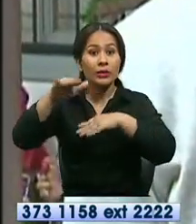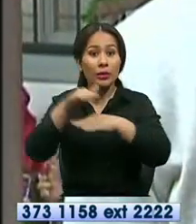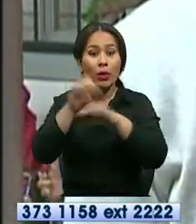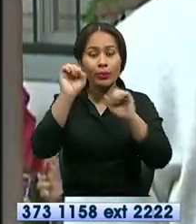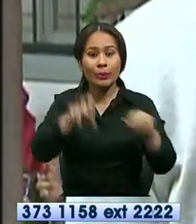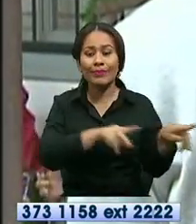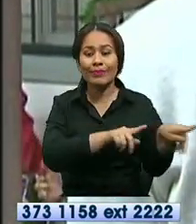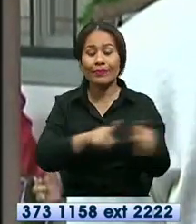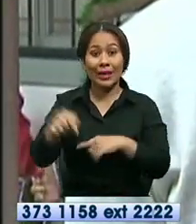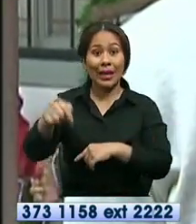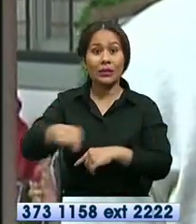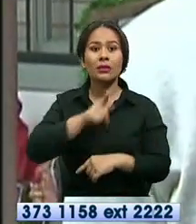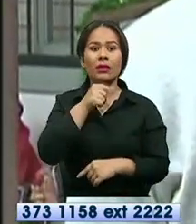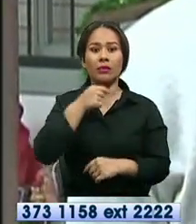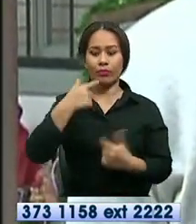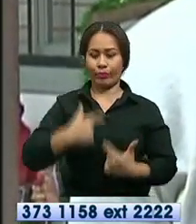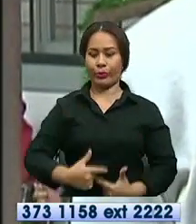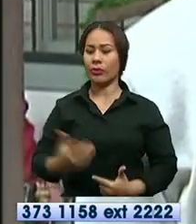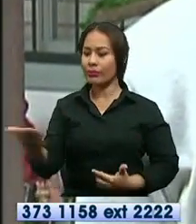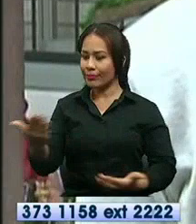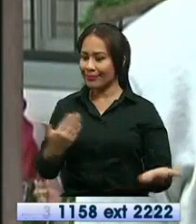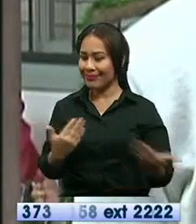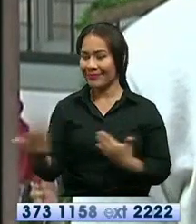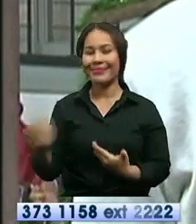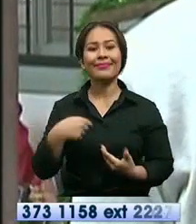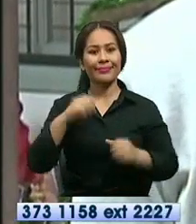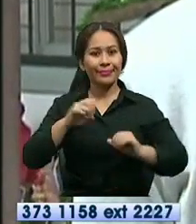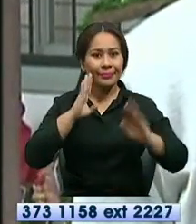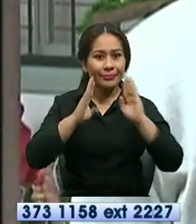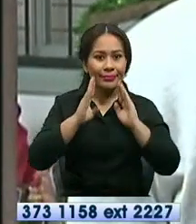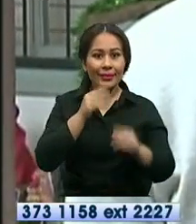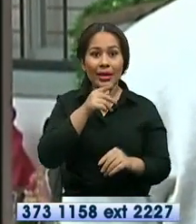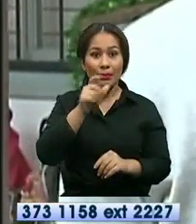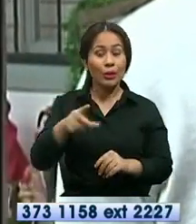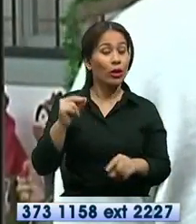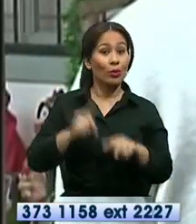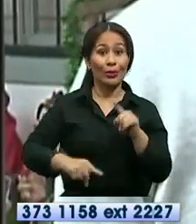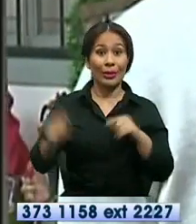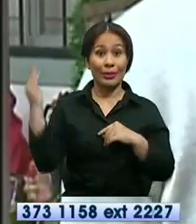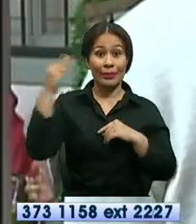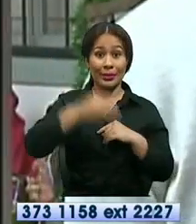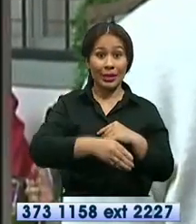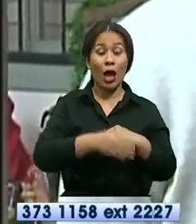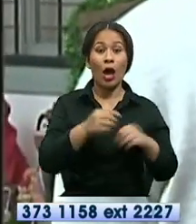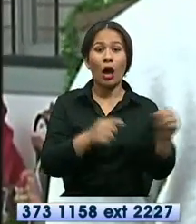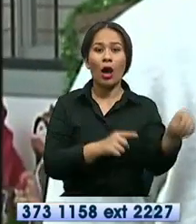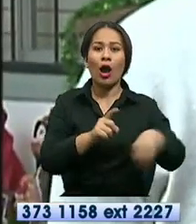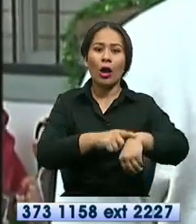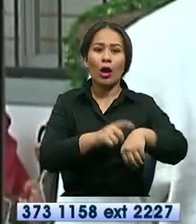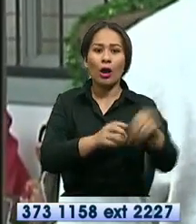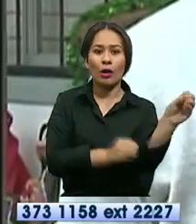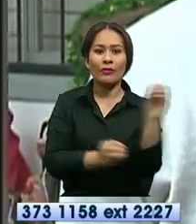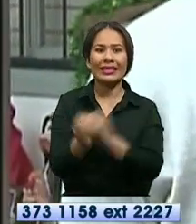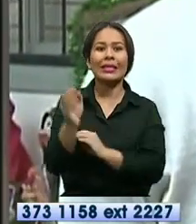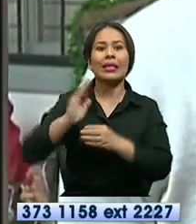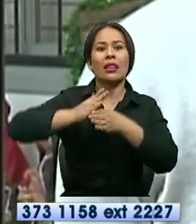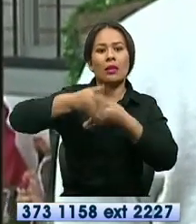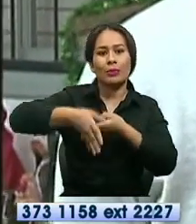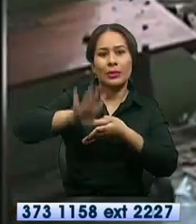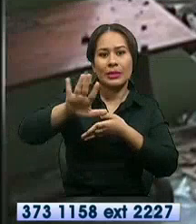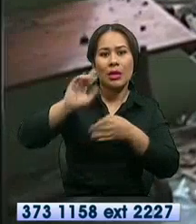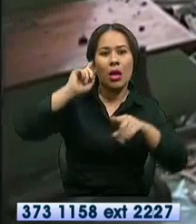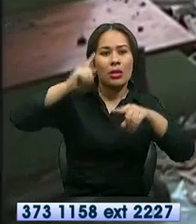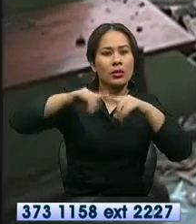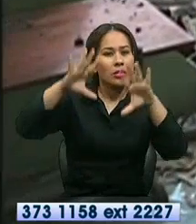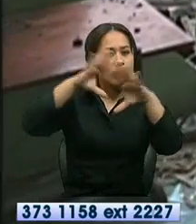hay personal que está aquí por seguridad y ellos podrían recibir en caso de que las personas no pudieran venir en una oficina para entregarlo quizá después de las 5 hasta la